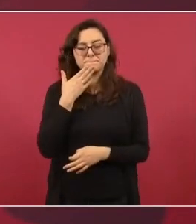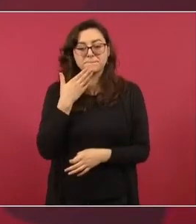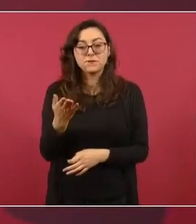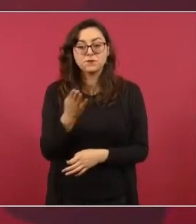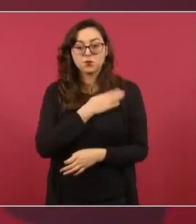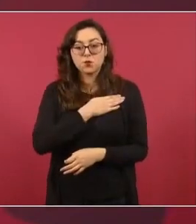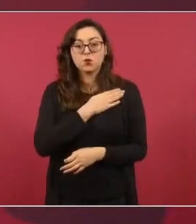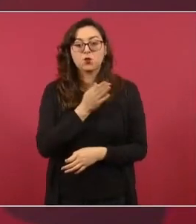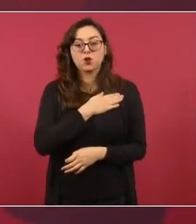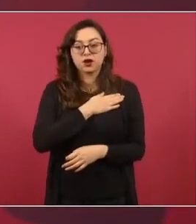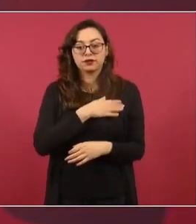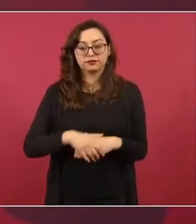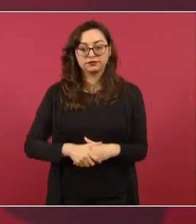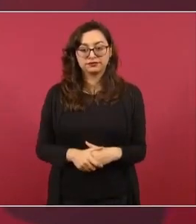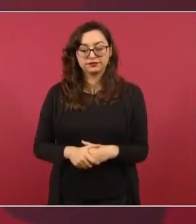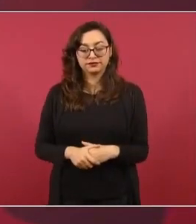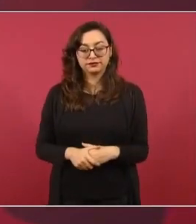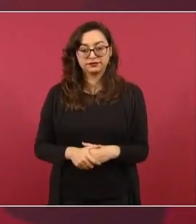Uno de esos hábitos